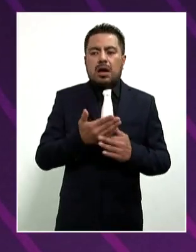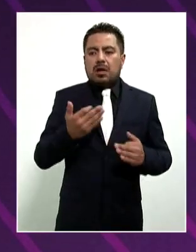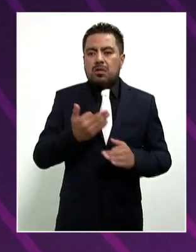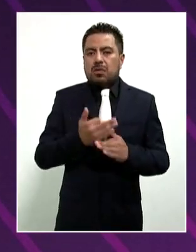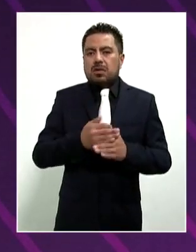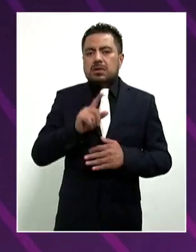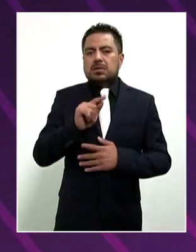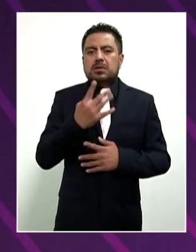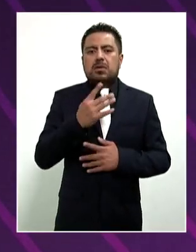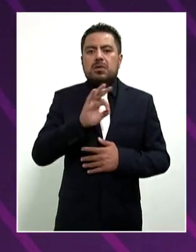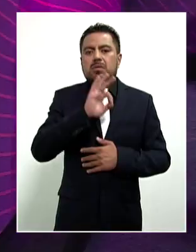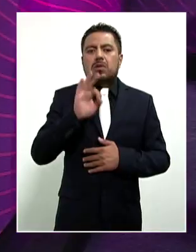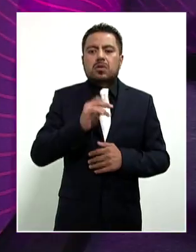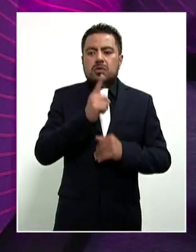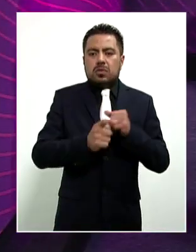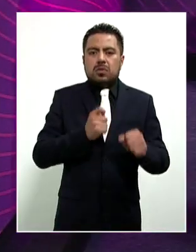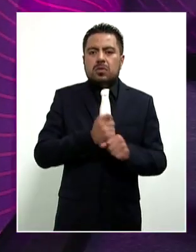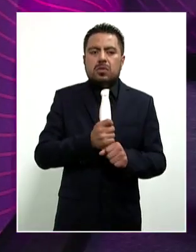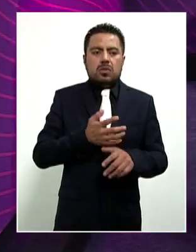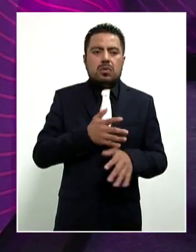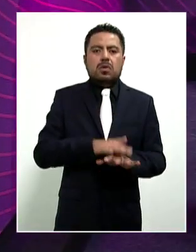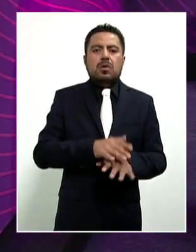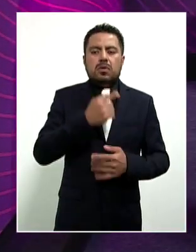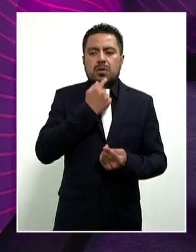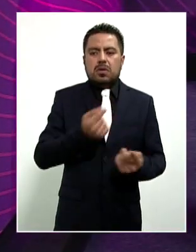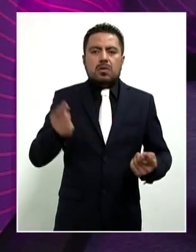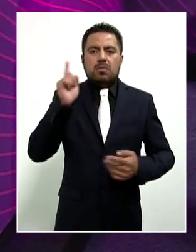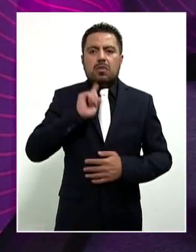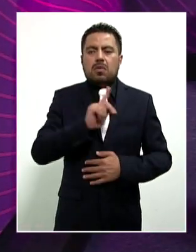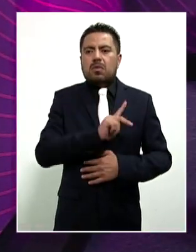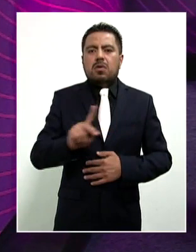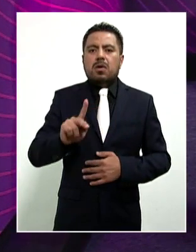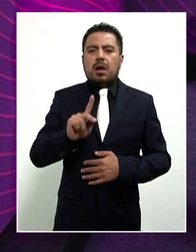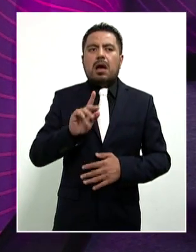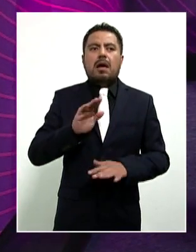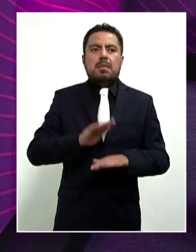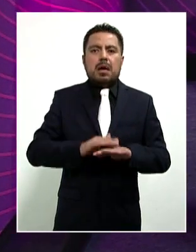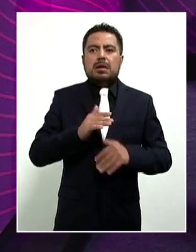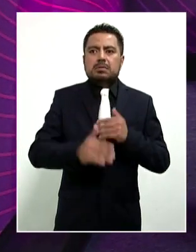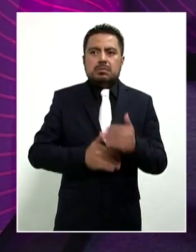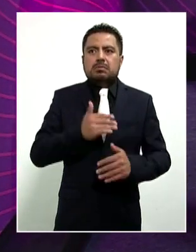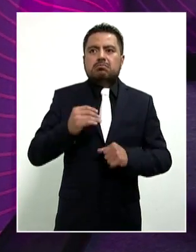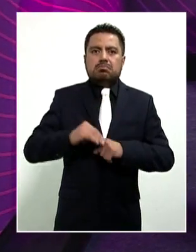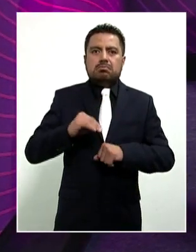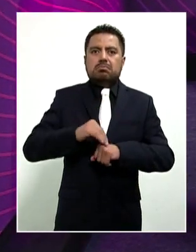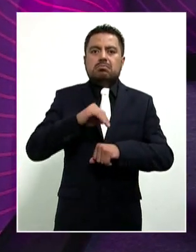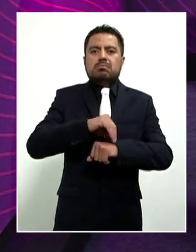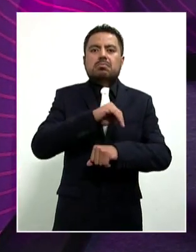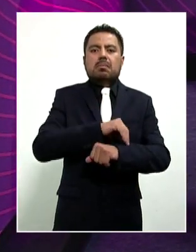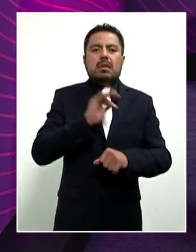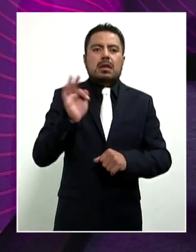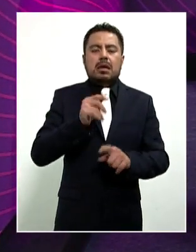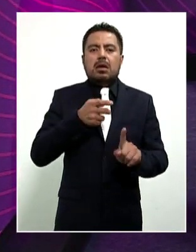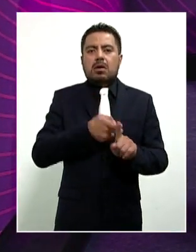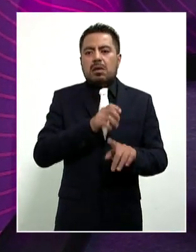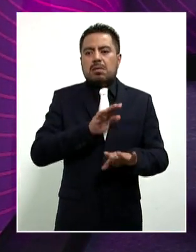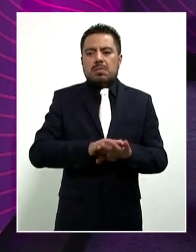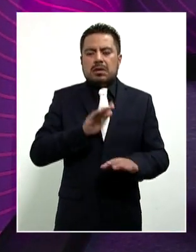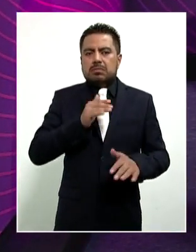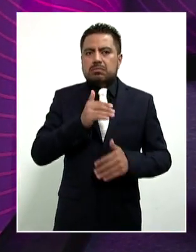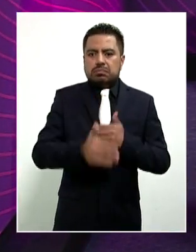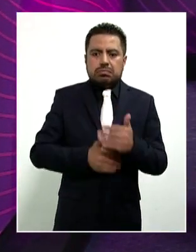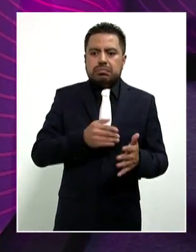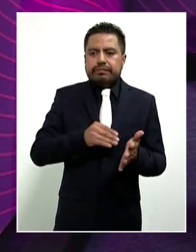74% este año lo integran niños y mujeres. Y cada vez está creciendo mucho más. Esto es casi como que una